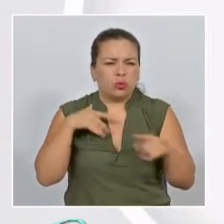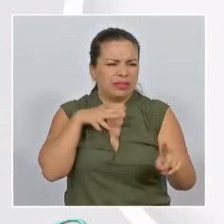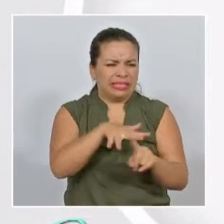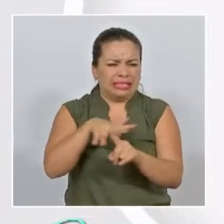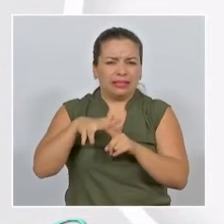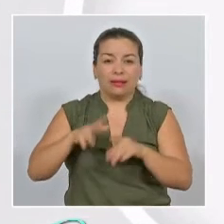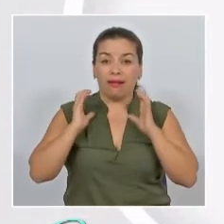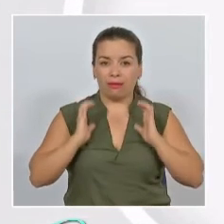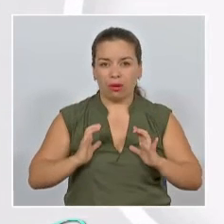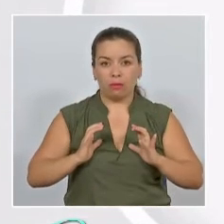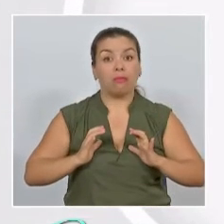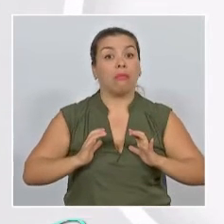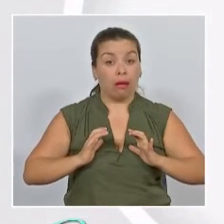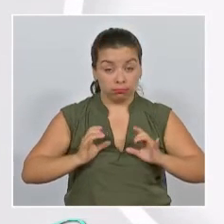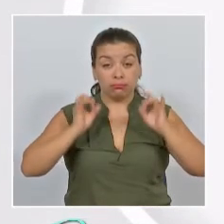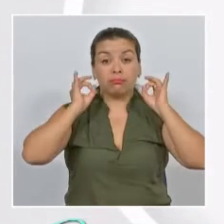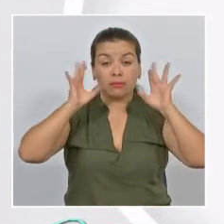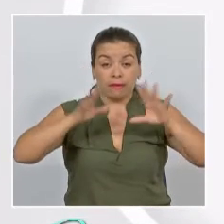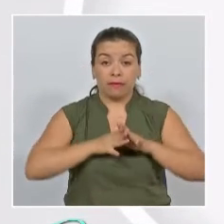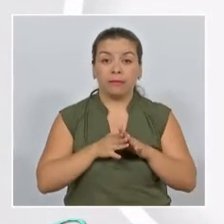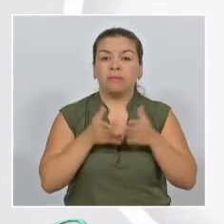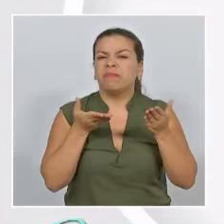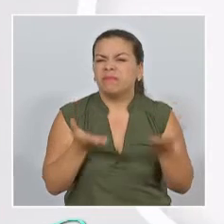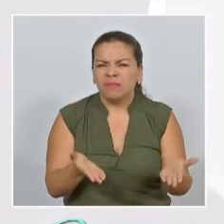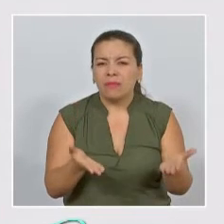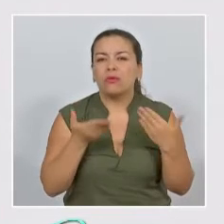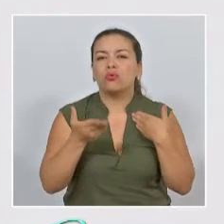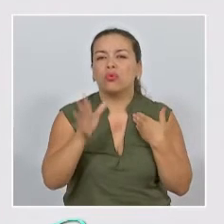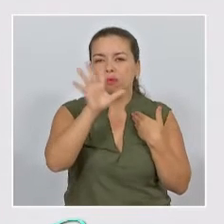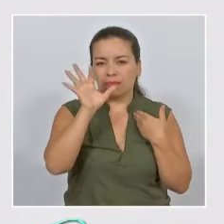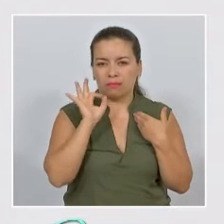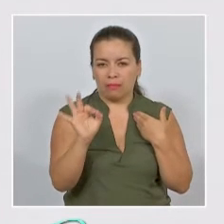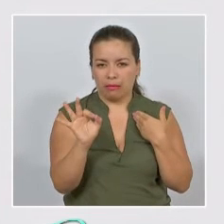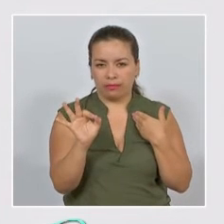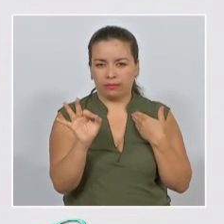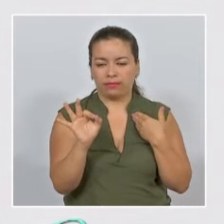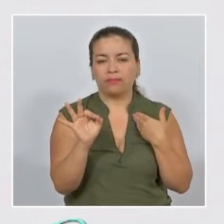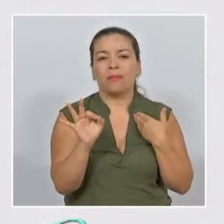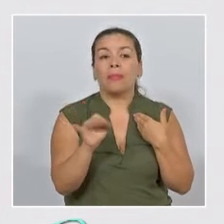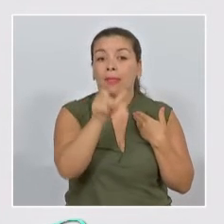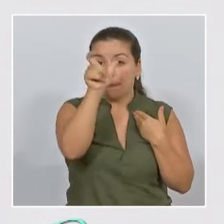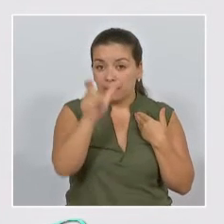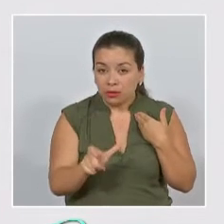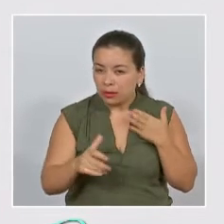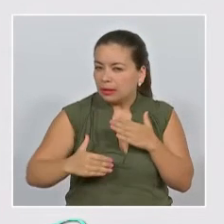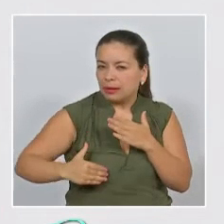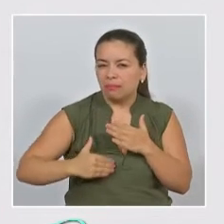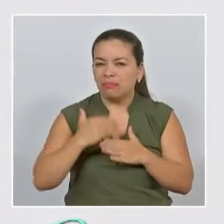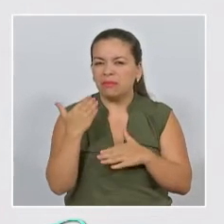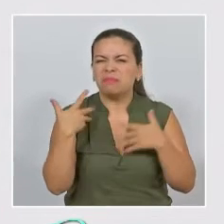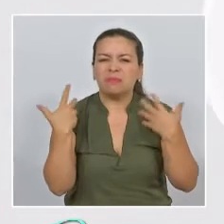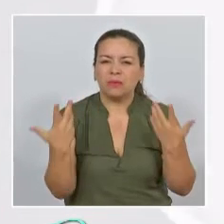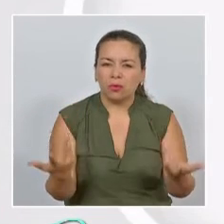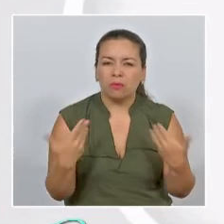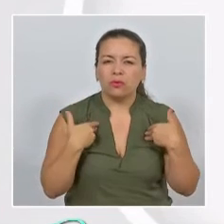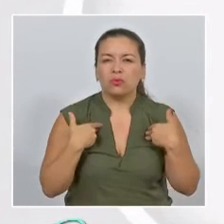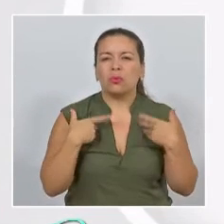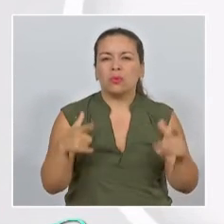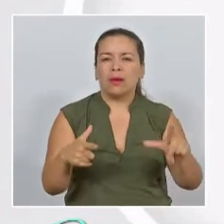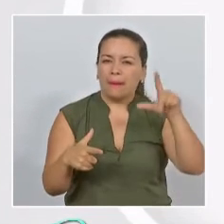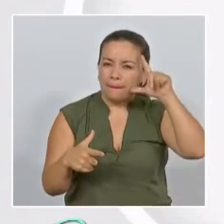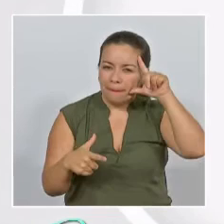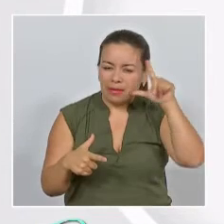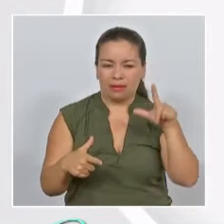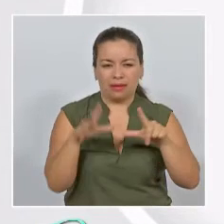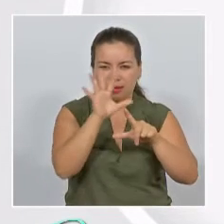más severos. Y entre esos está el virus. Entonces la persona empieza a darles el herpes genital,